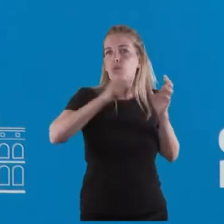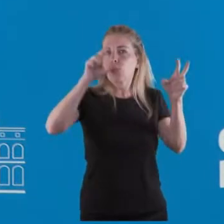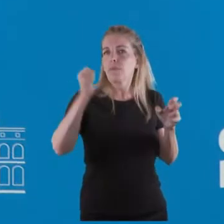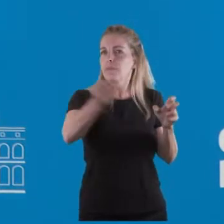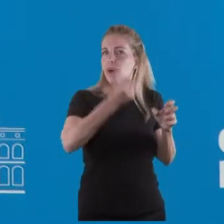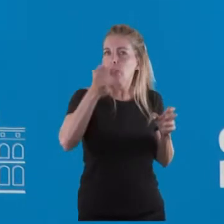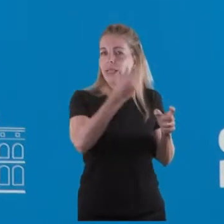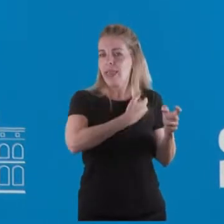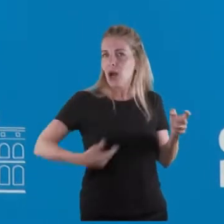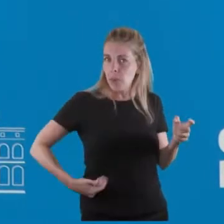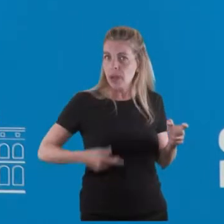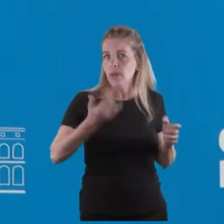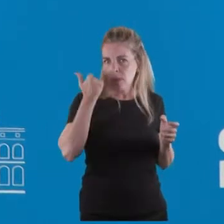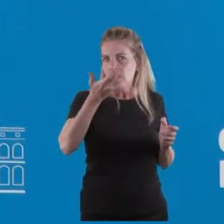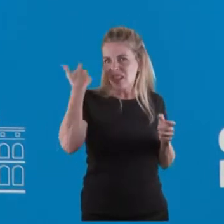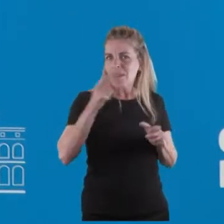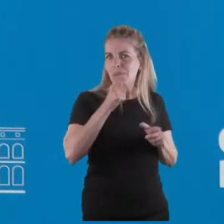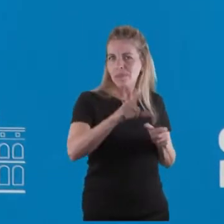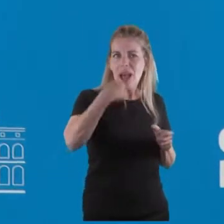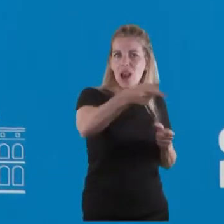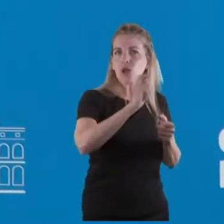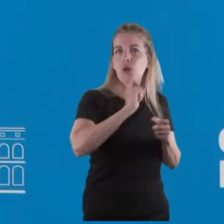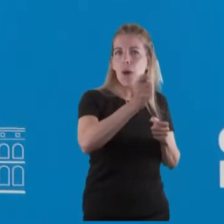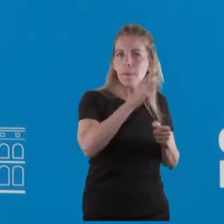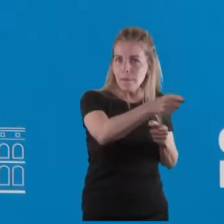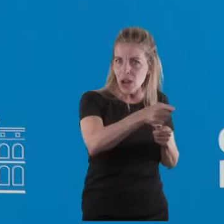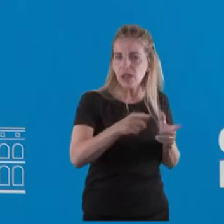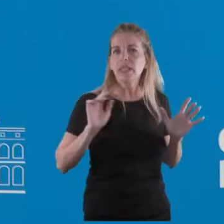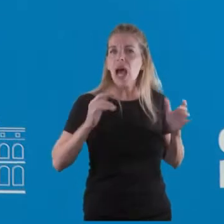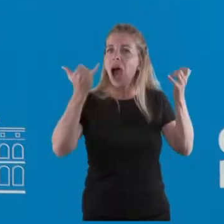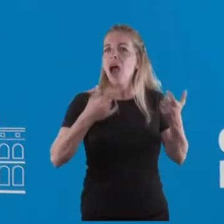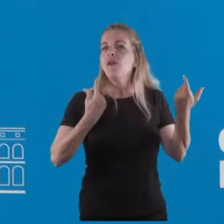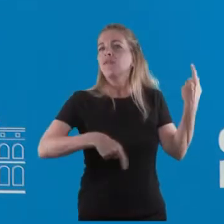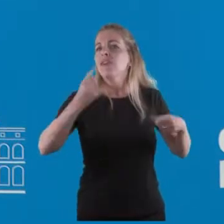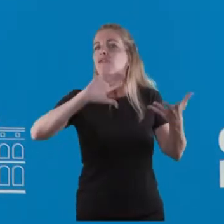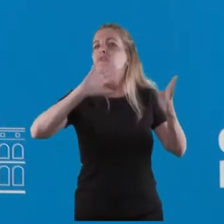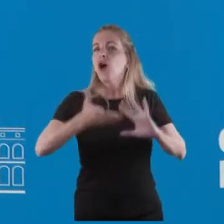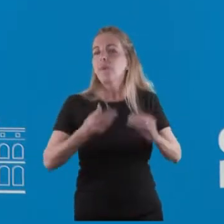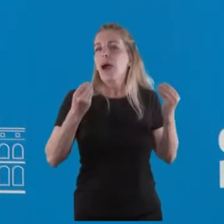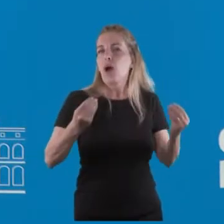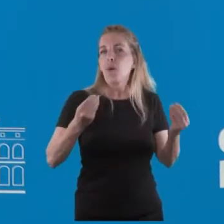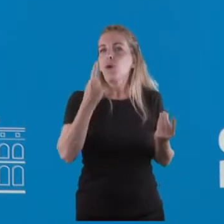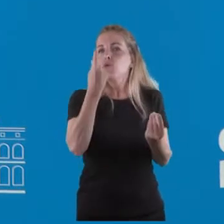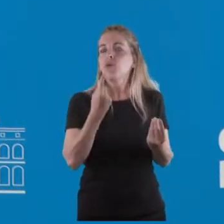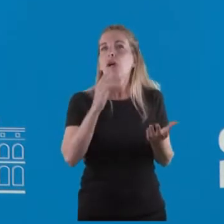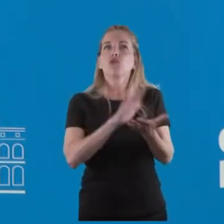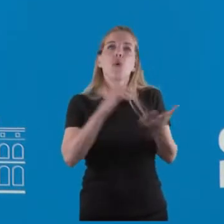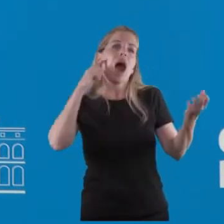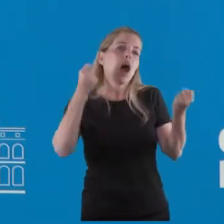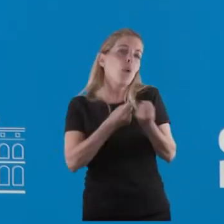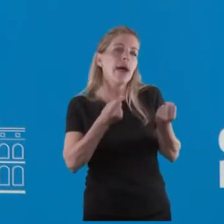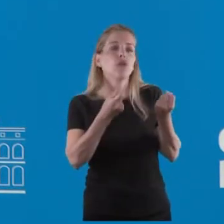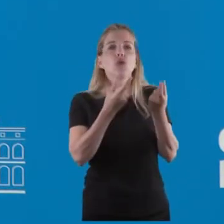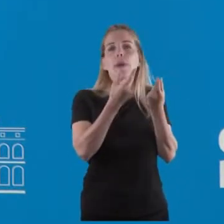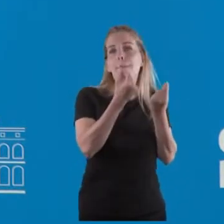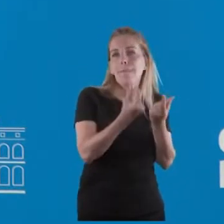recién a su colega se lleva adelante desde diferente de diferentes maneras una tienen que ver con los acuerdos de precios de acuerdos de alimentos que